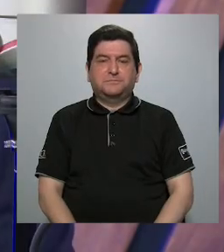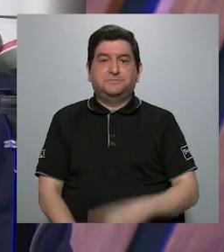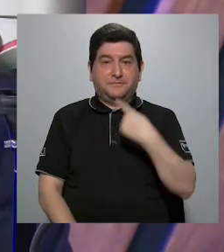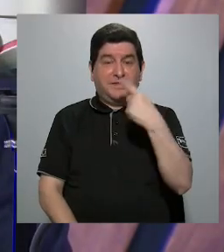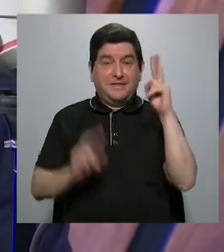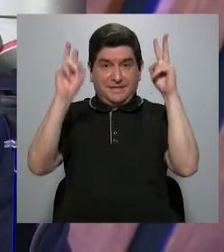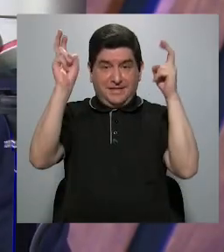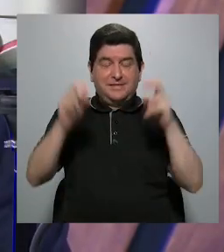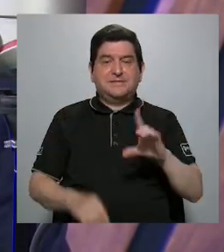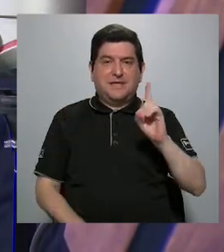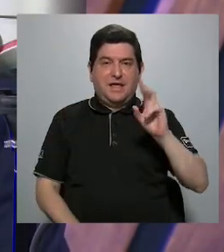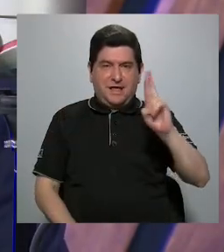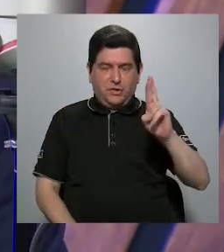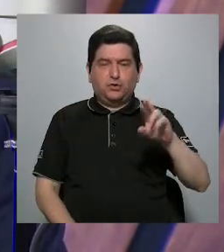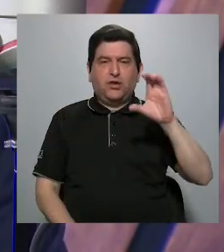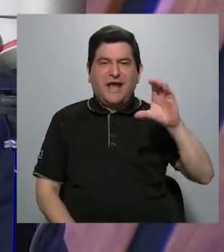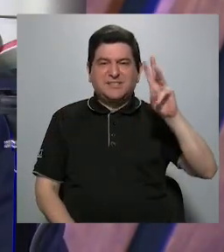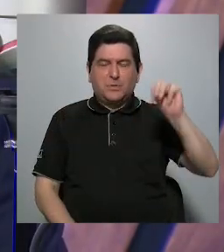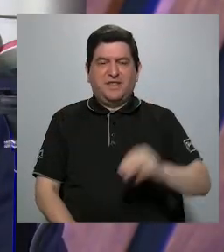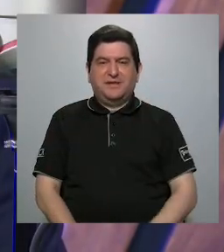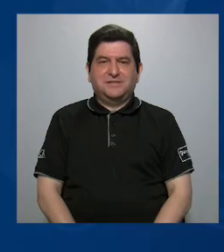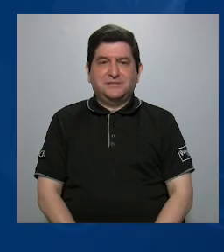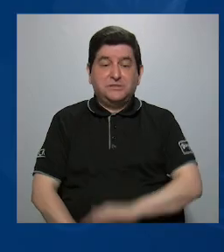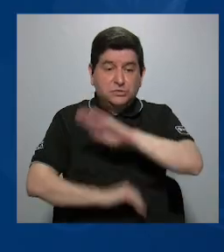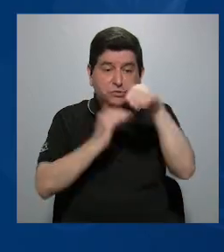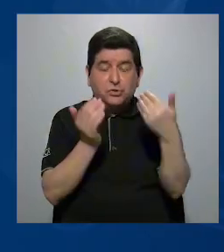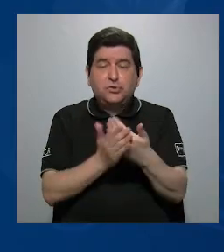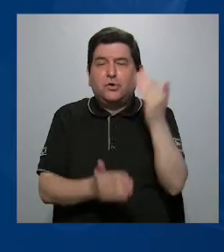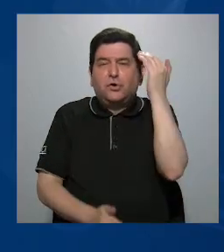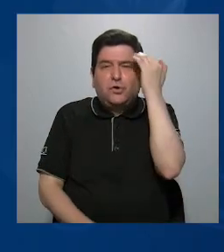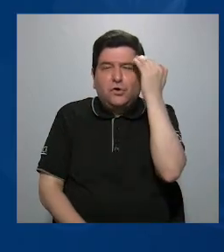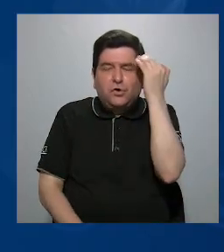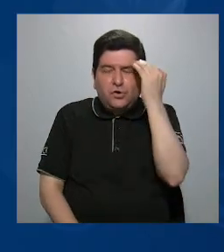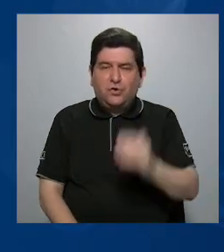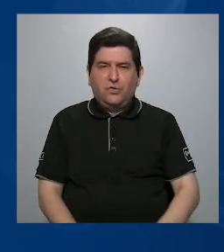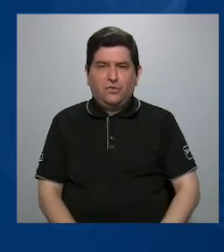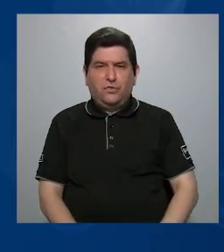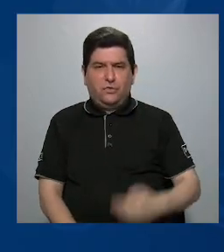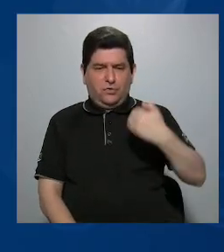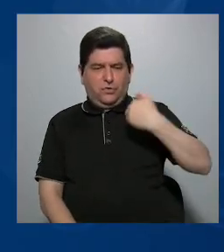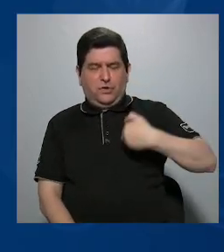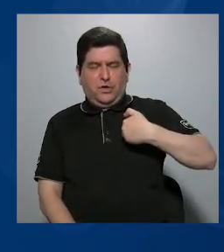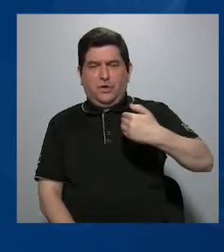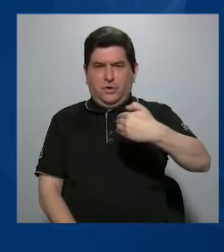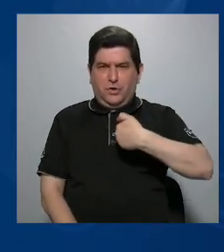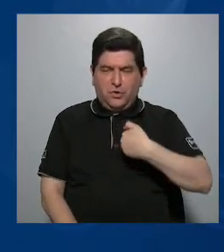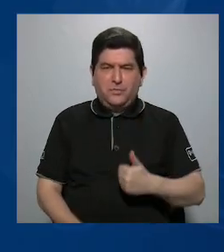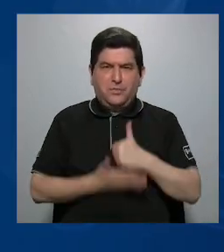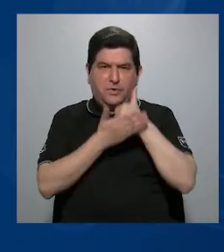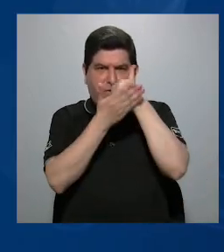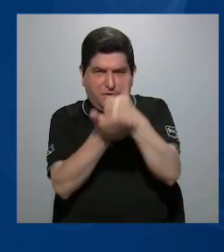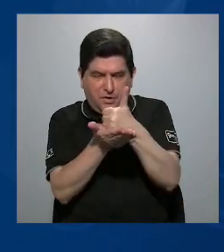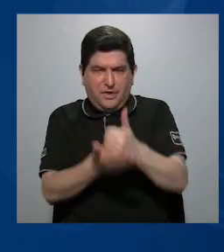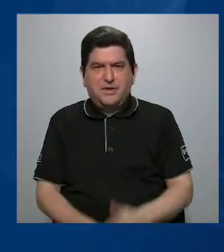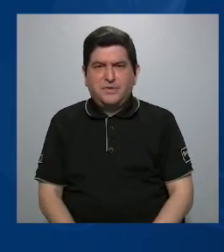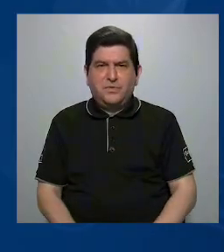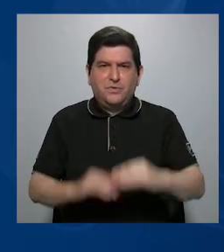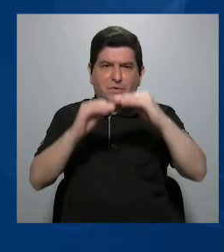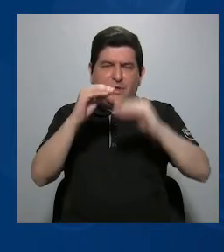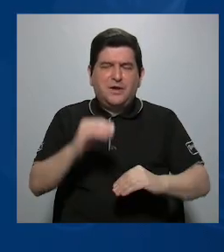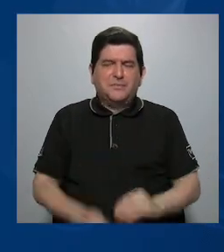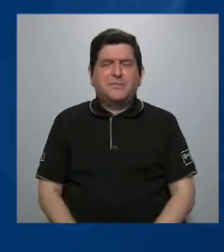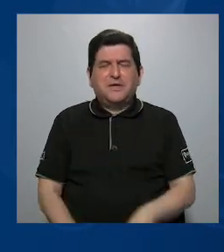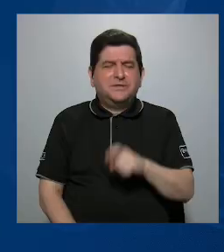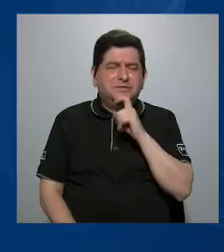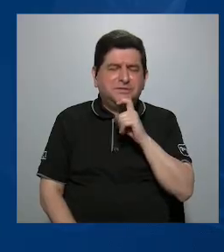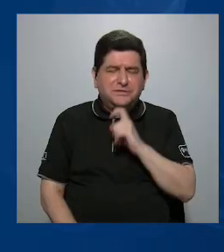discurso. Dice el doctor Castro Madrid: todos los conocimientos que el hombre adquiere contribuyen a